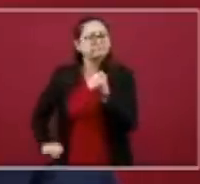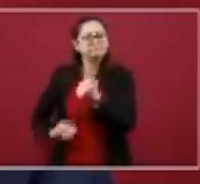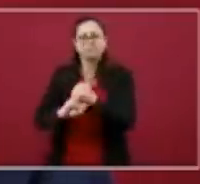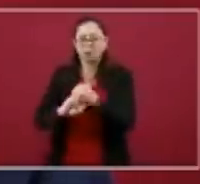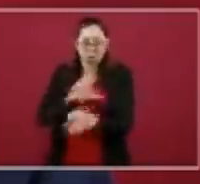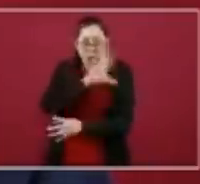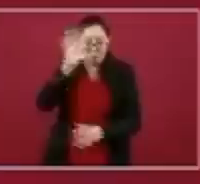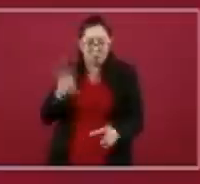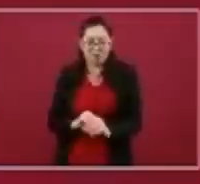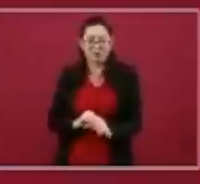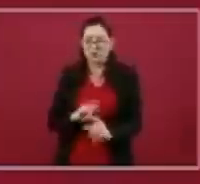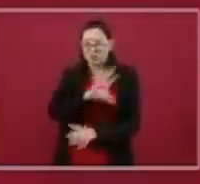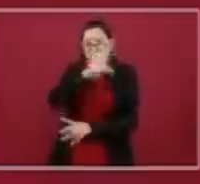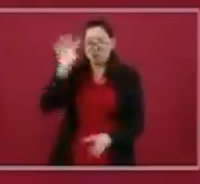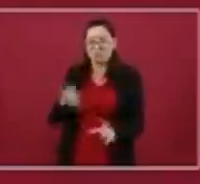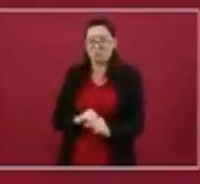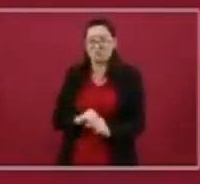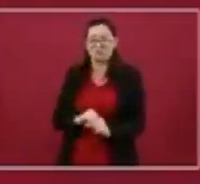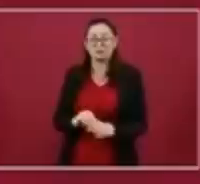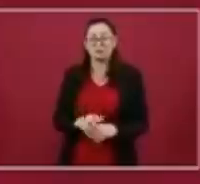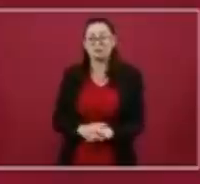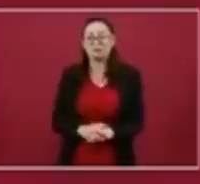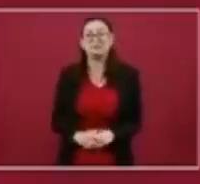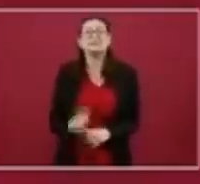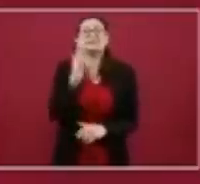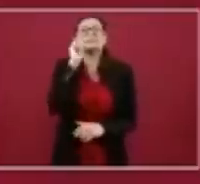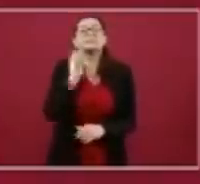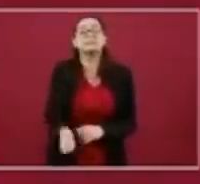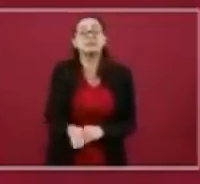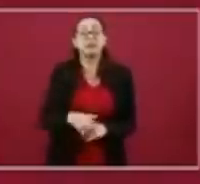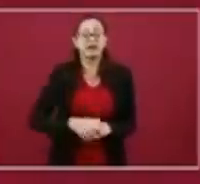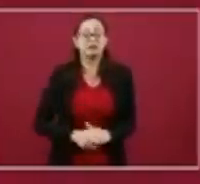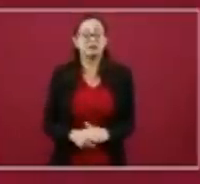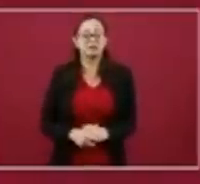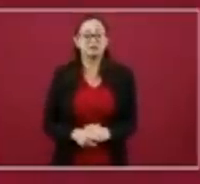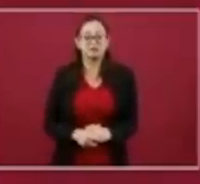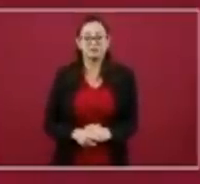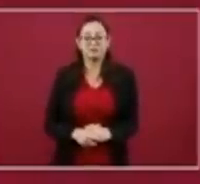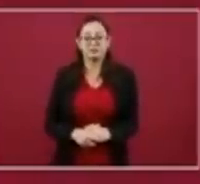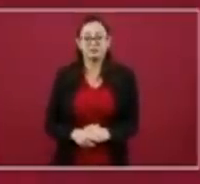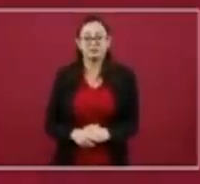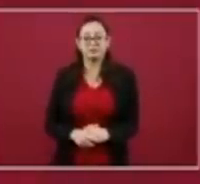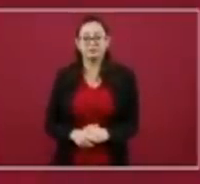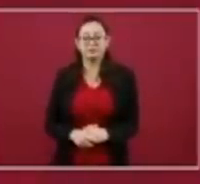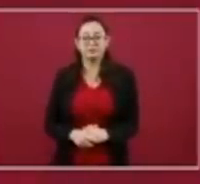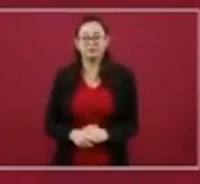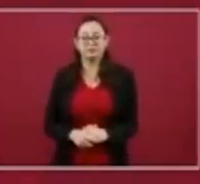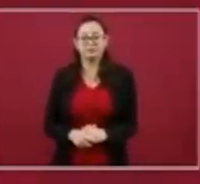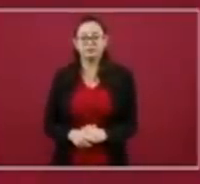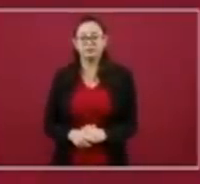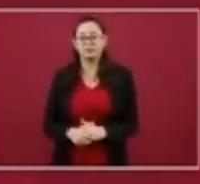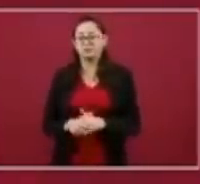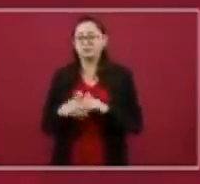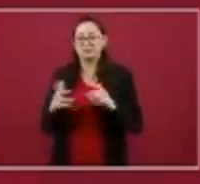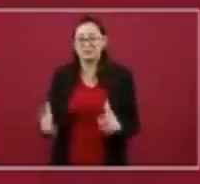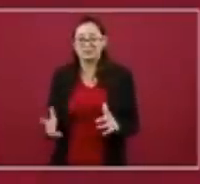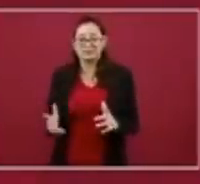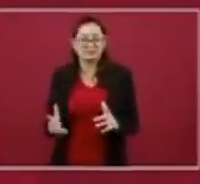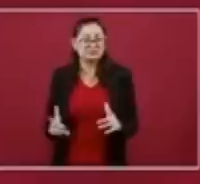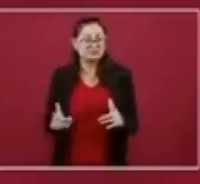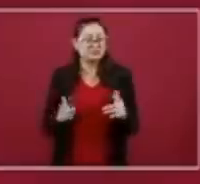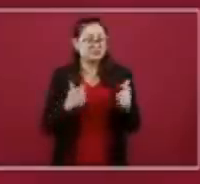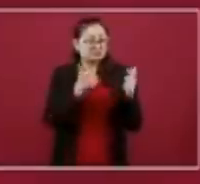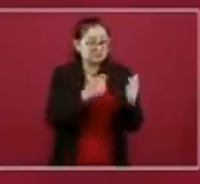todo el respaldo. ¿Qué significa esto? Sí. Que todas las reservas que